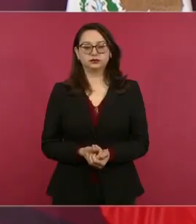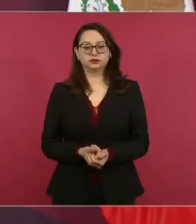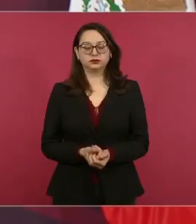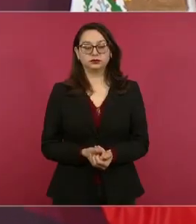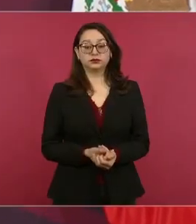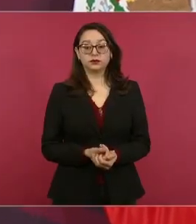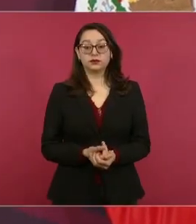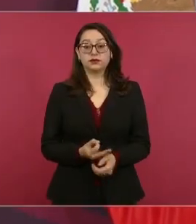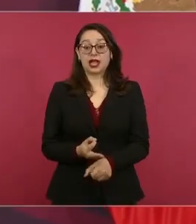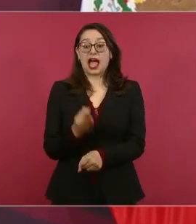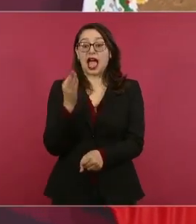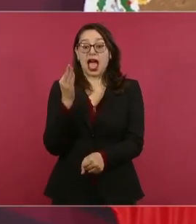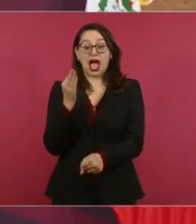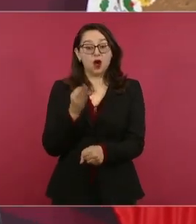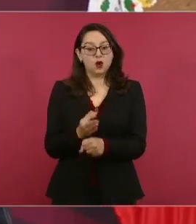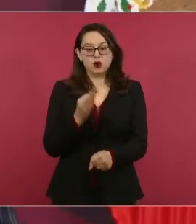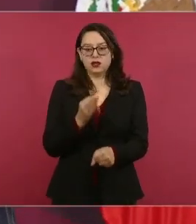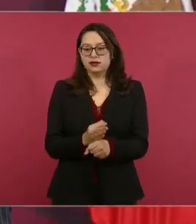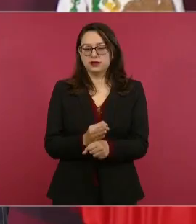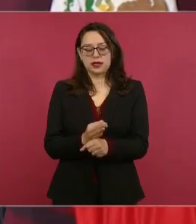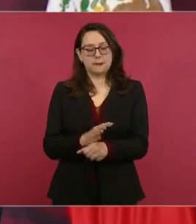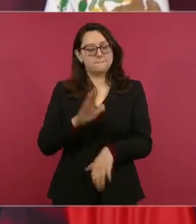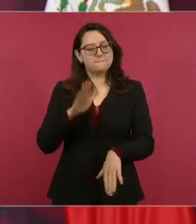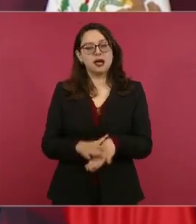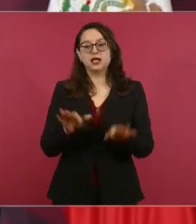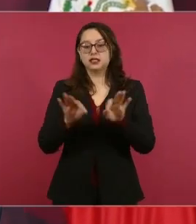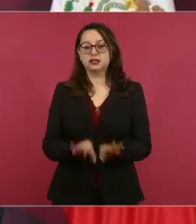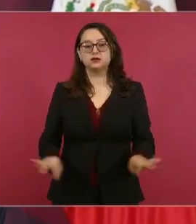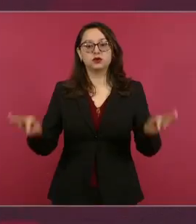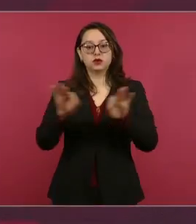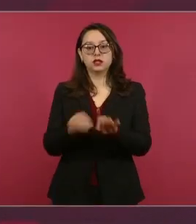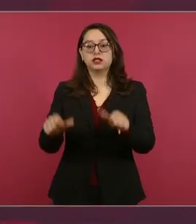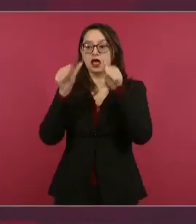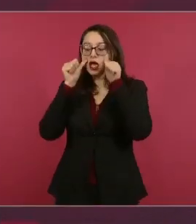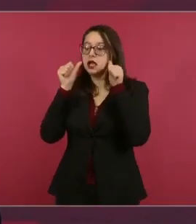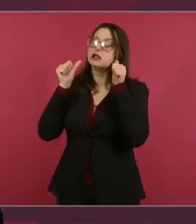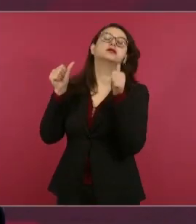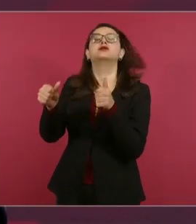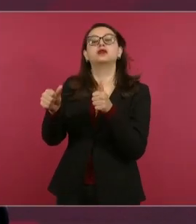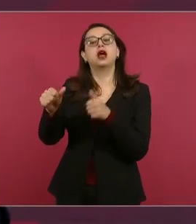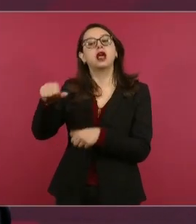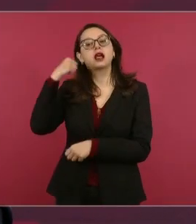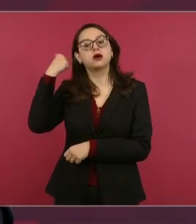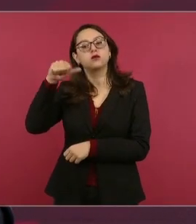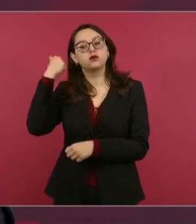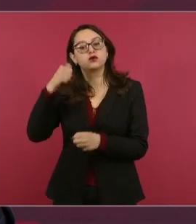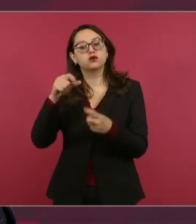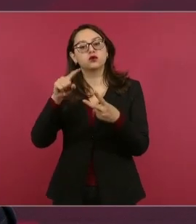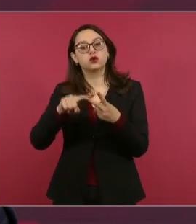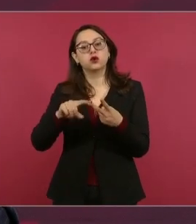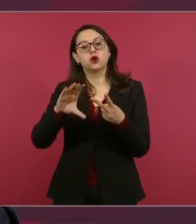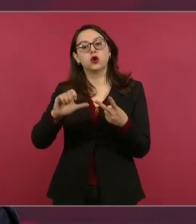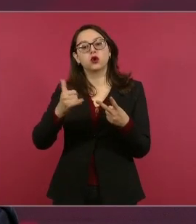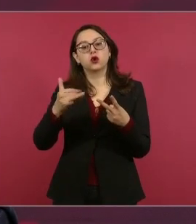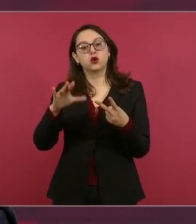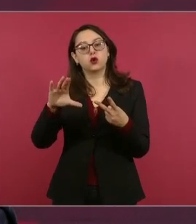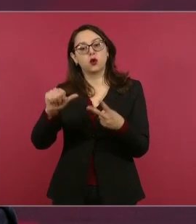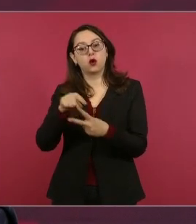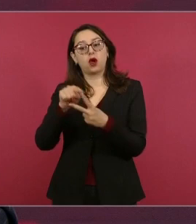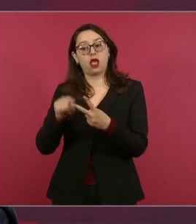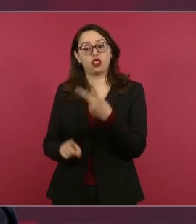los municipios más afectados. Hay también otros municipios, pero el grado de